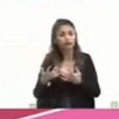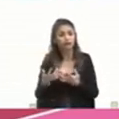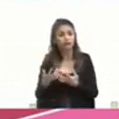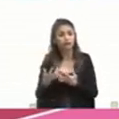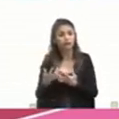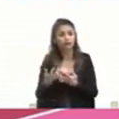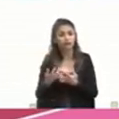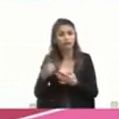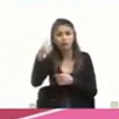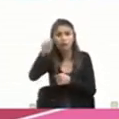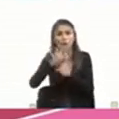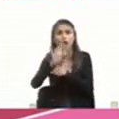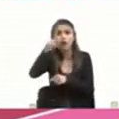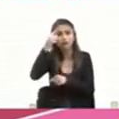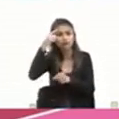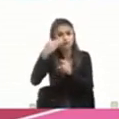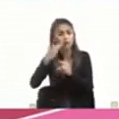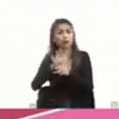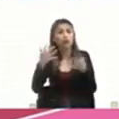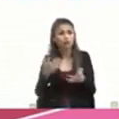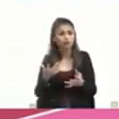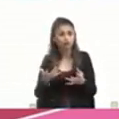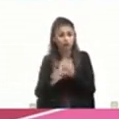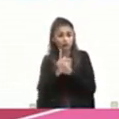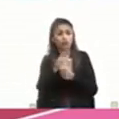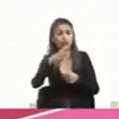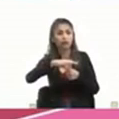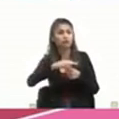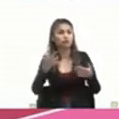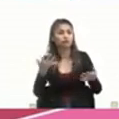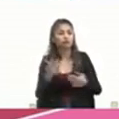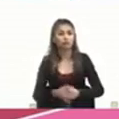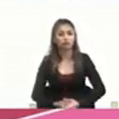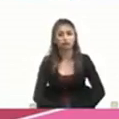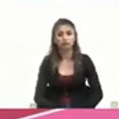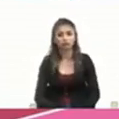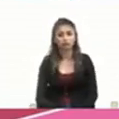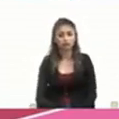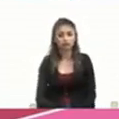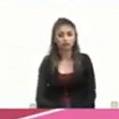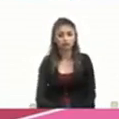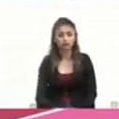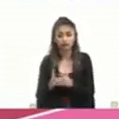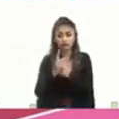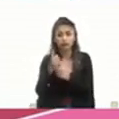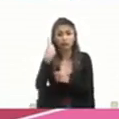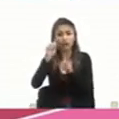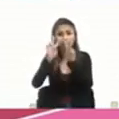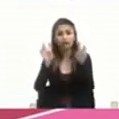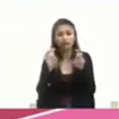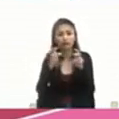qué perspectiva trae con el tema de las campañas electorales vinculadas al tema